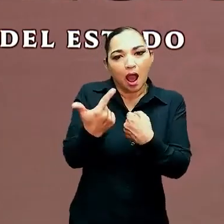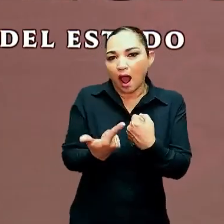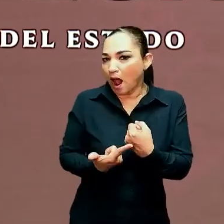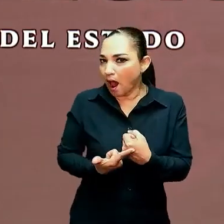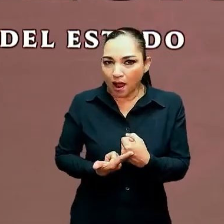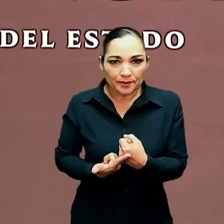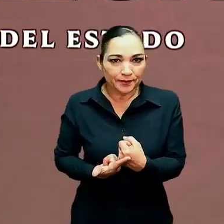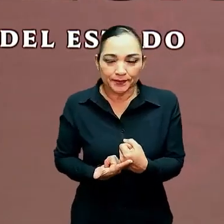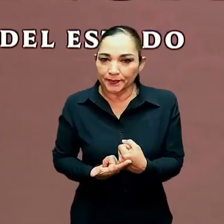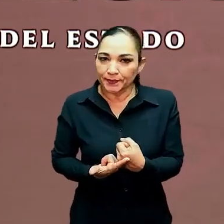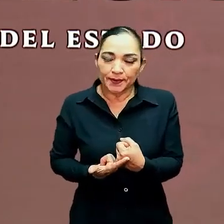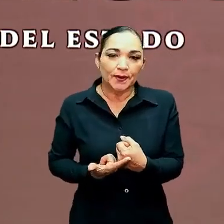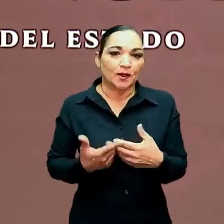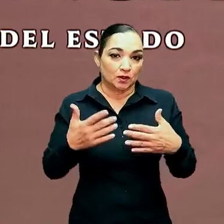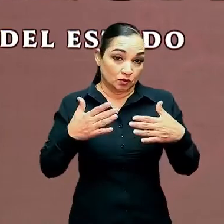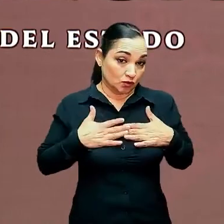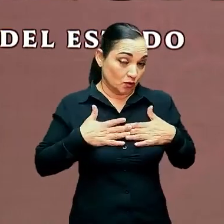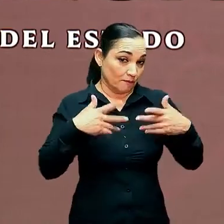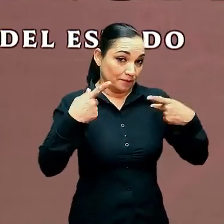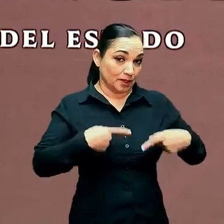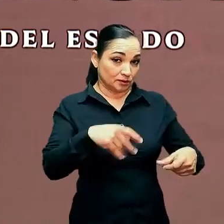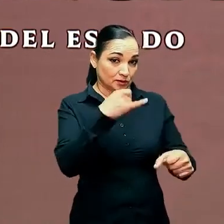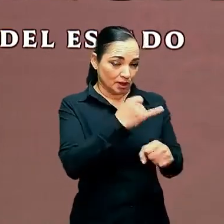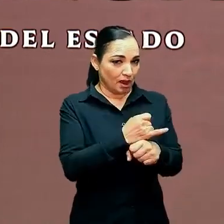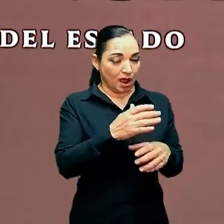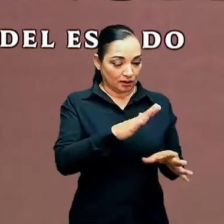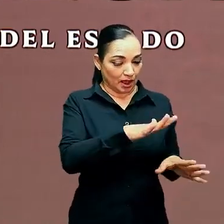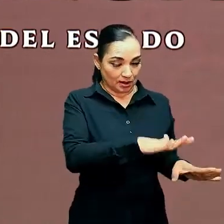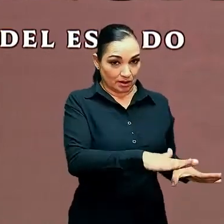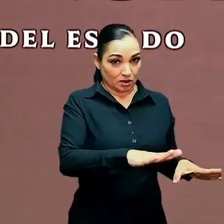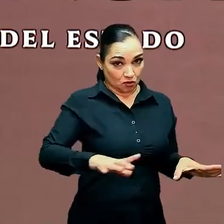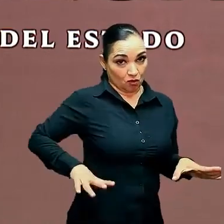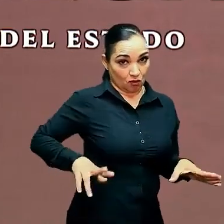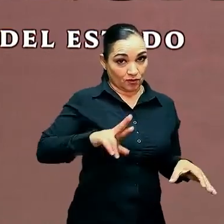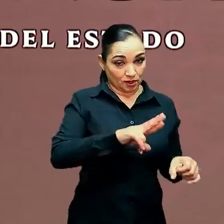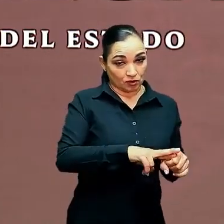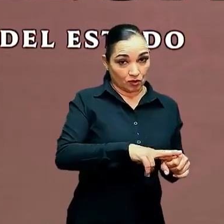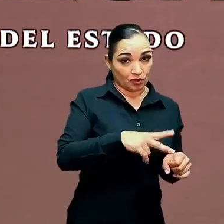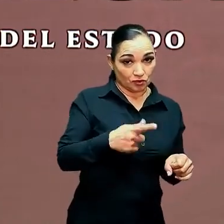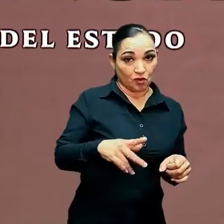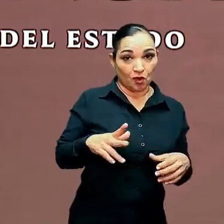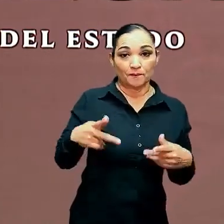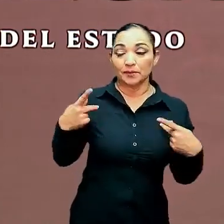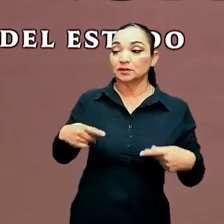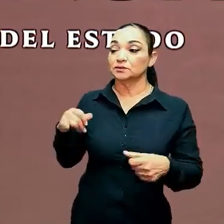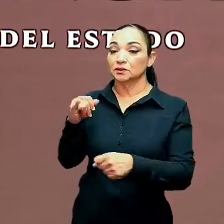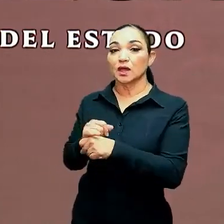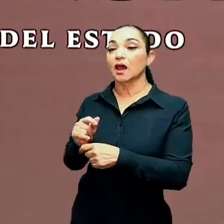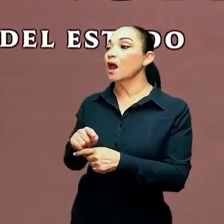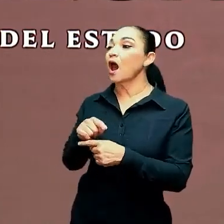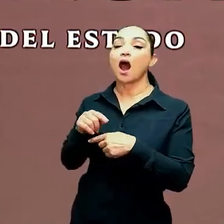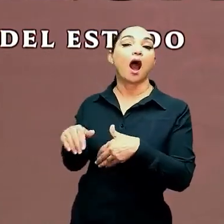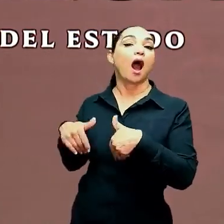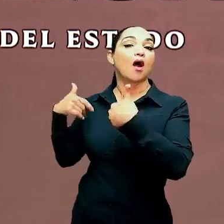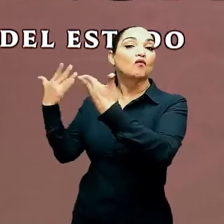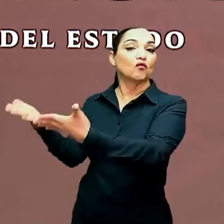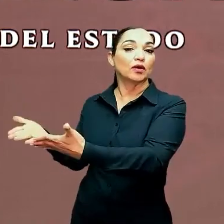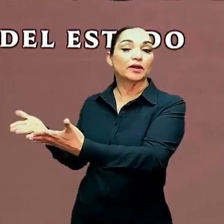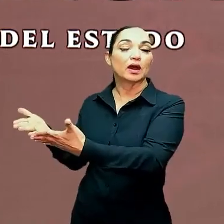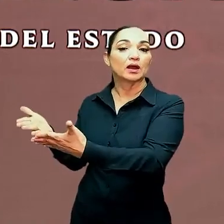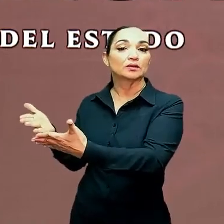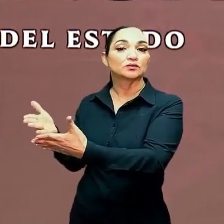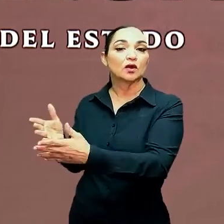es decir, yo tengo un personaje aquí, te digo, yo soy gobernador aquí, ¿verdad? Pues salgo con un personaje y voy y hago una voy y